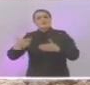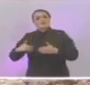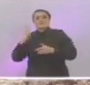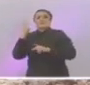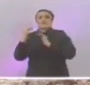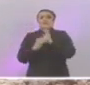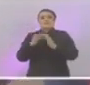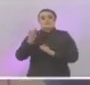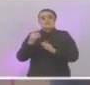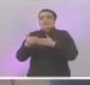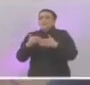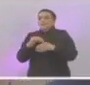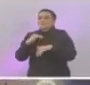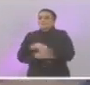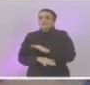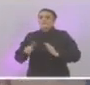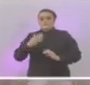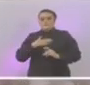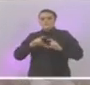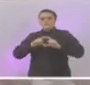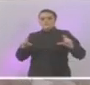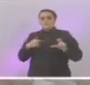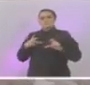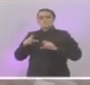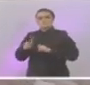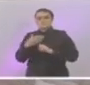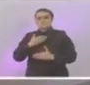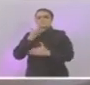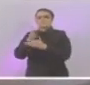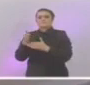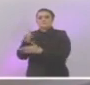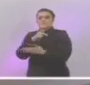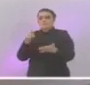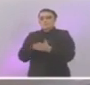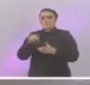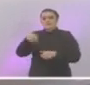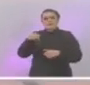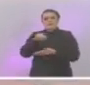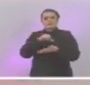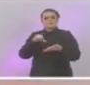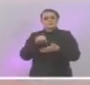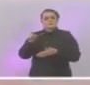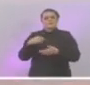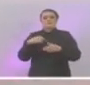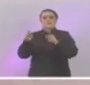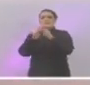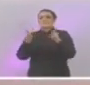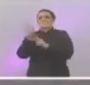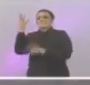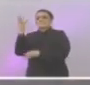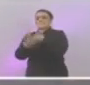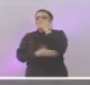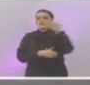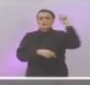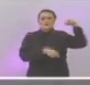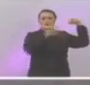año 2019, inauguraremos en esta parte suburbana de la zona metropolitana, el Parque Lineal